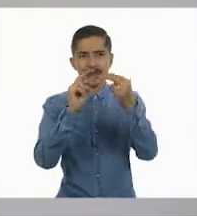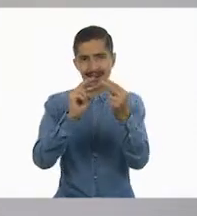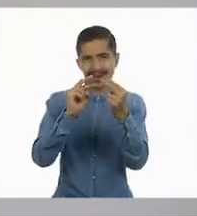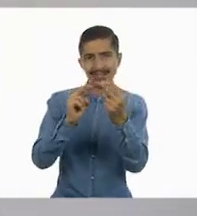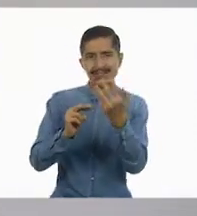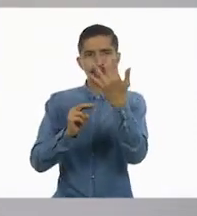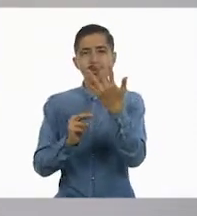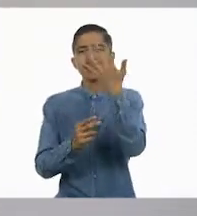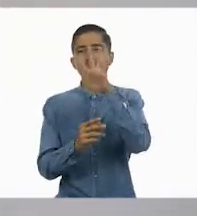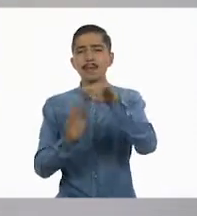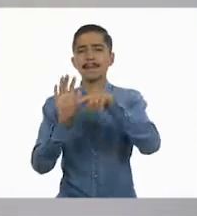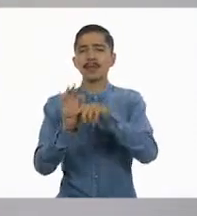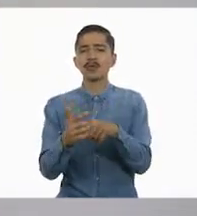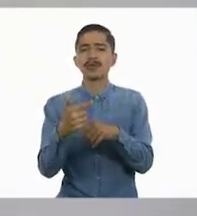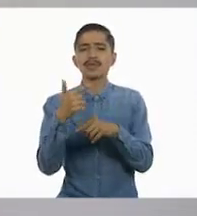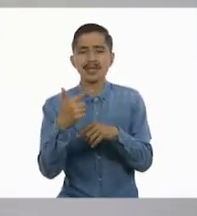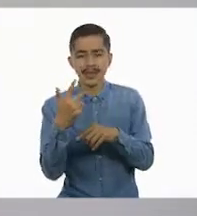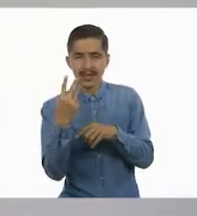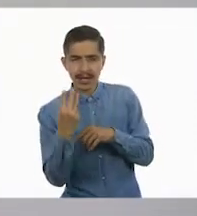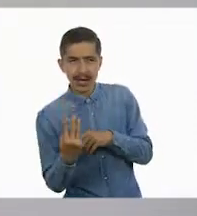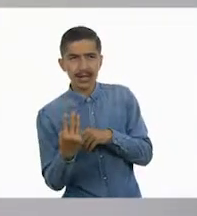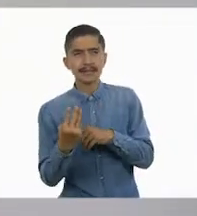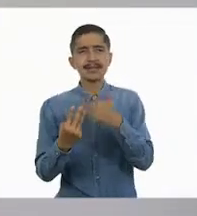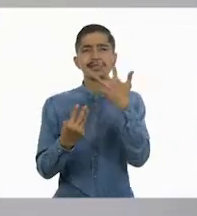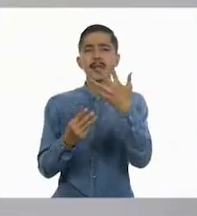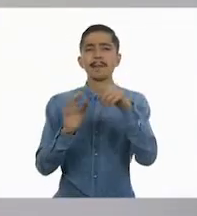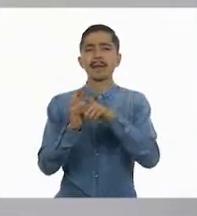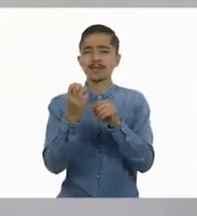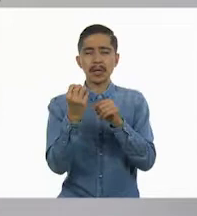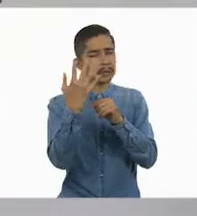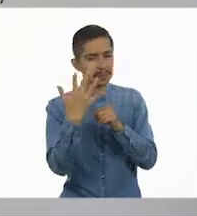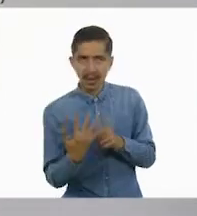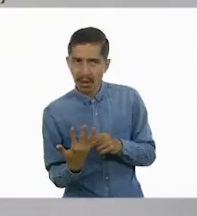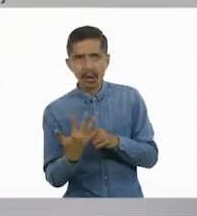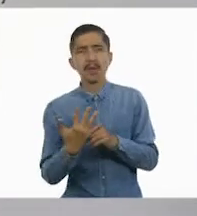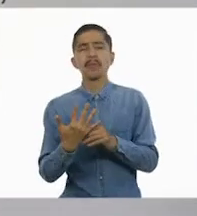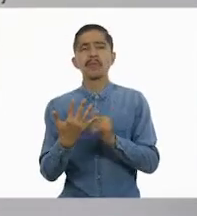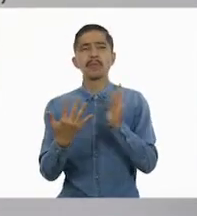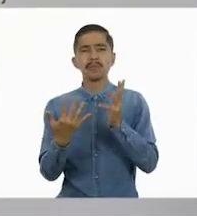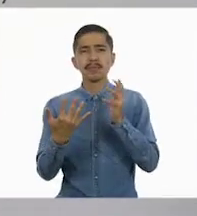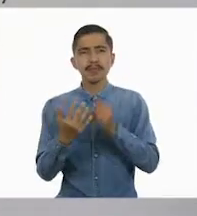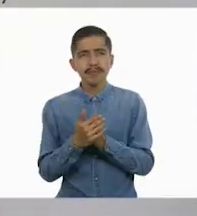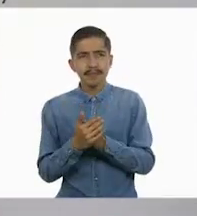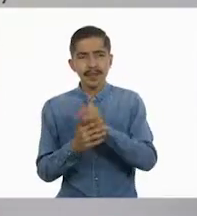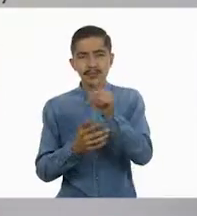transformar, 10 menos 7, 3, 5 menos 0, 5,